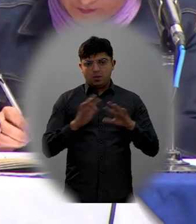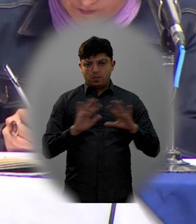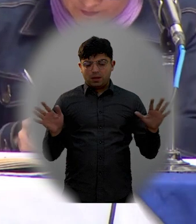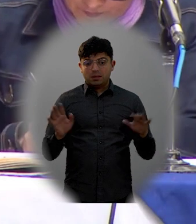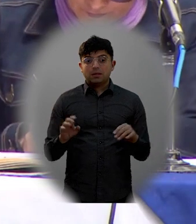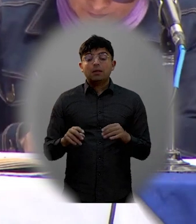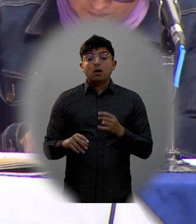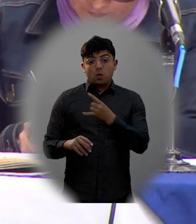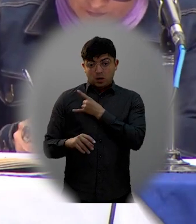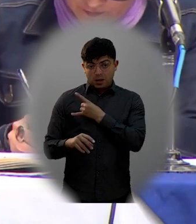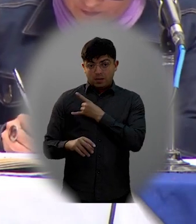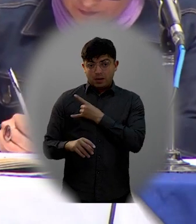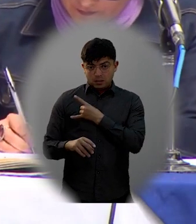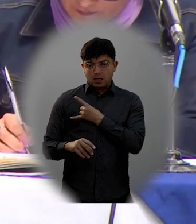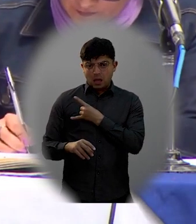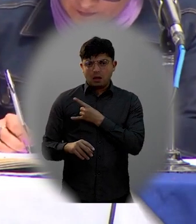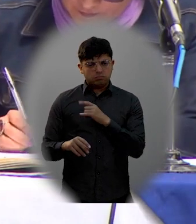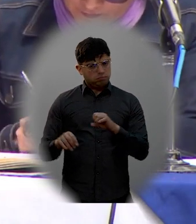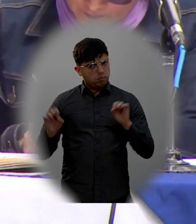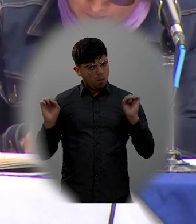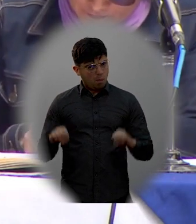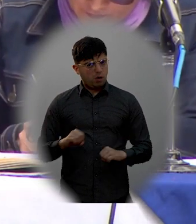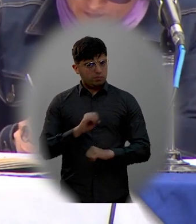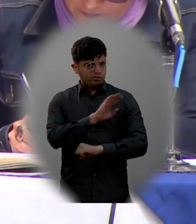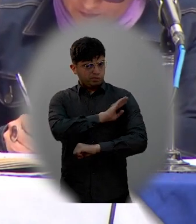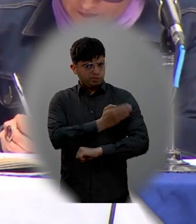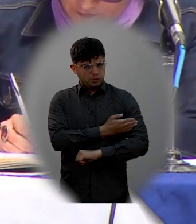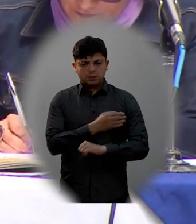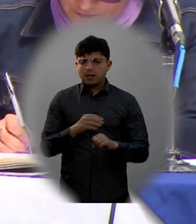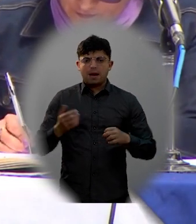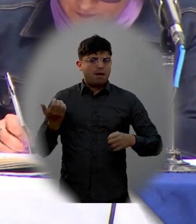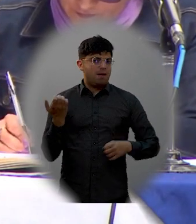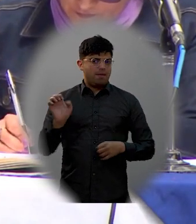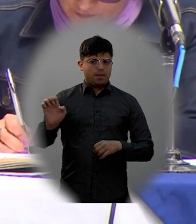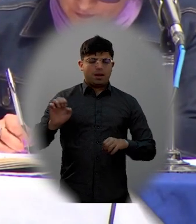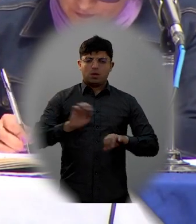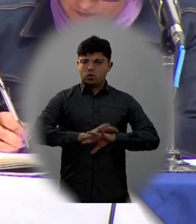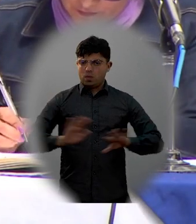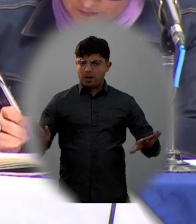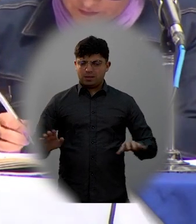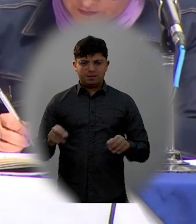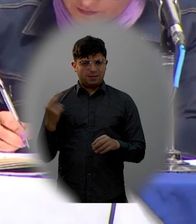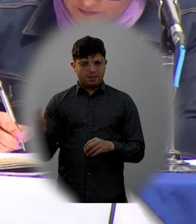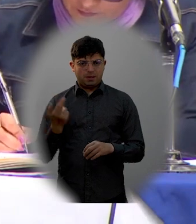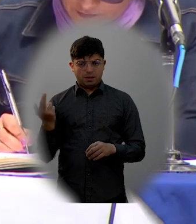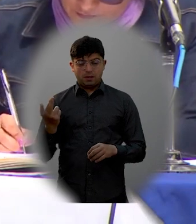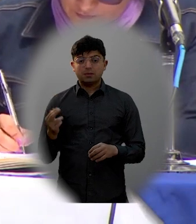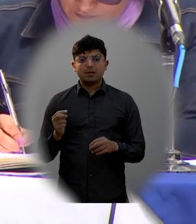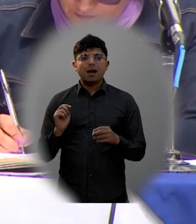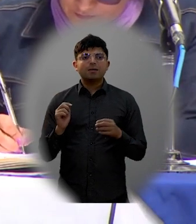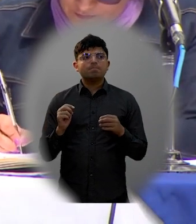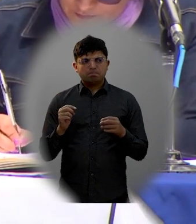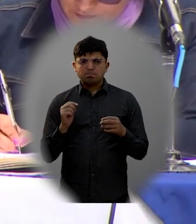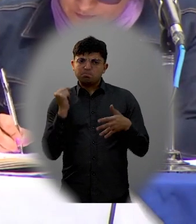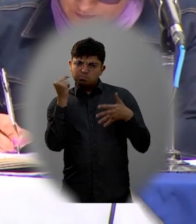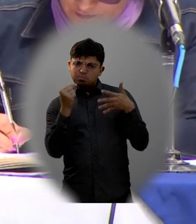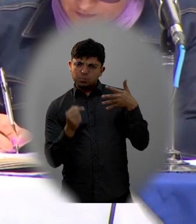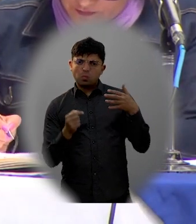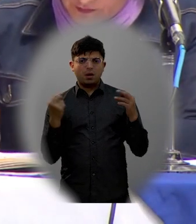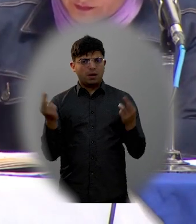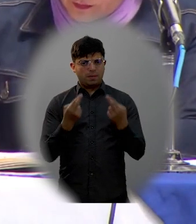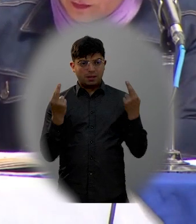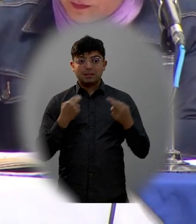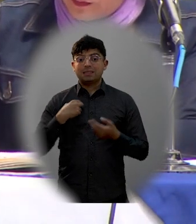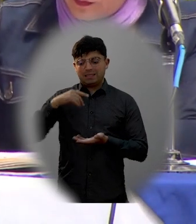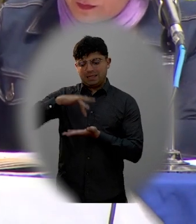la universidad tiene en su poder la posibilidad de realmente evitarlo. O sea, hay una suerte de garantías de no repetición que estamos en